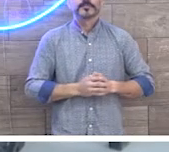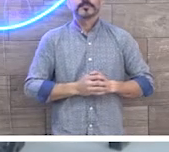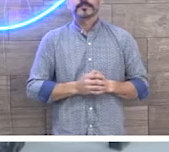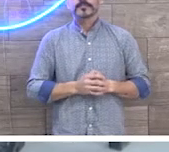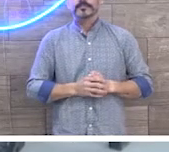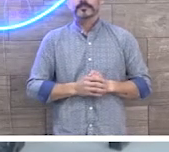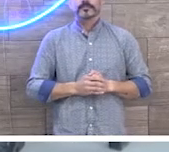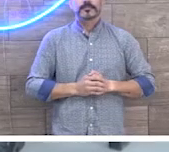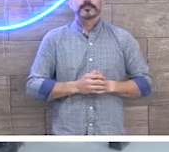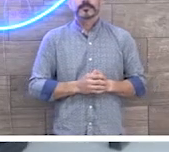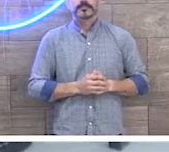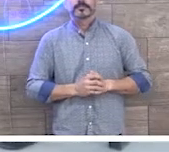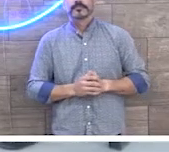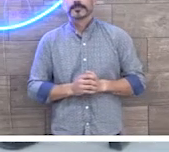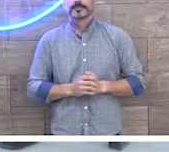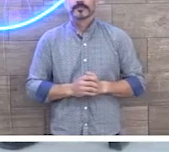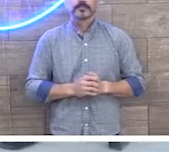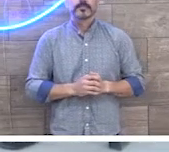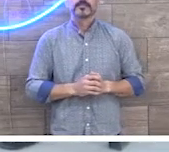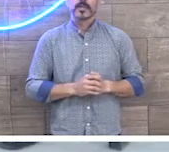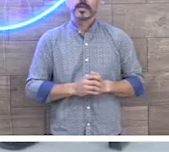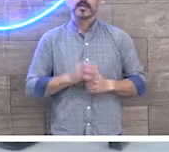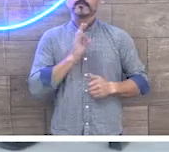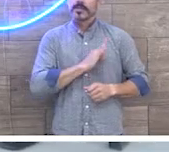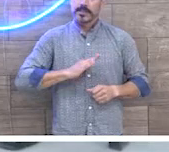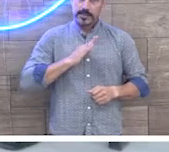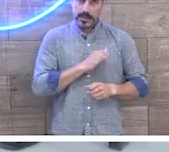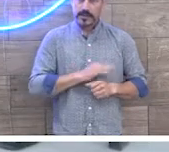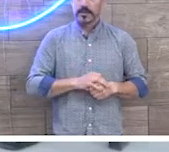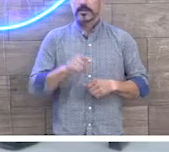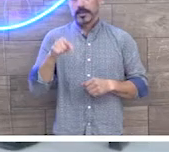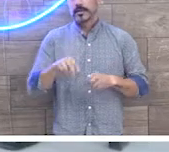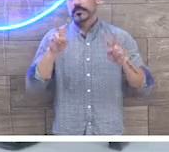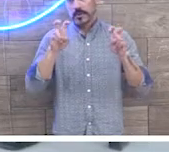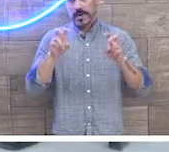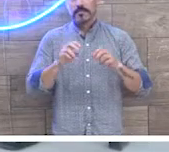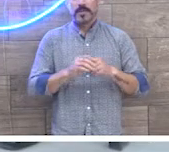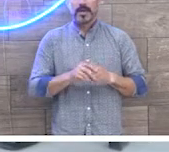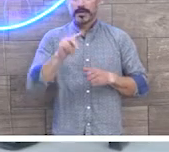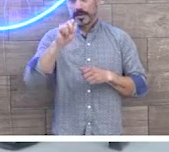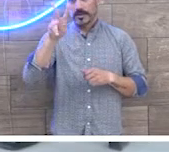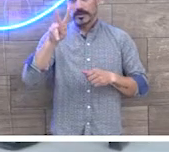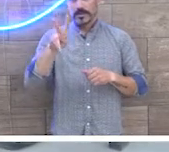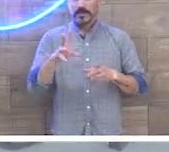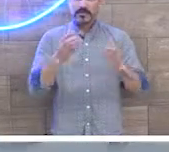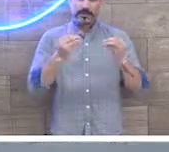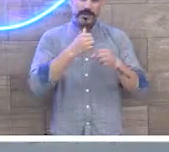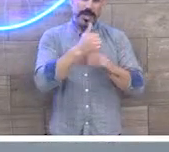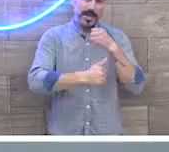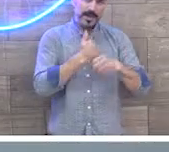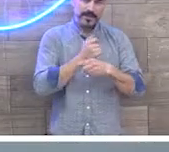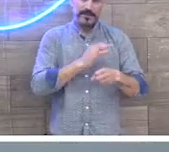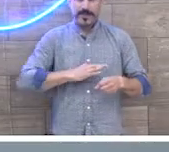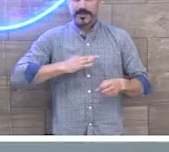nuestros amigos televidentes? Pues primero que nada, felicidades por el programa, ojalá que dure muchos, muchos años